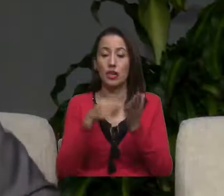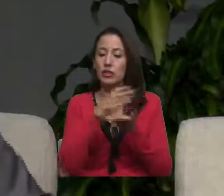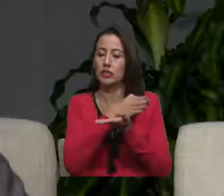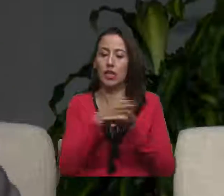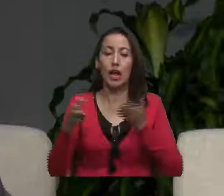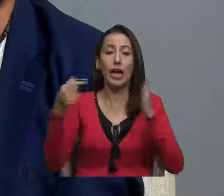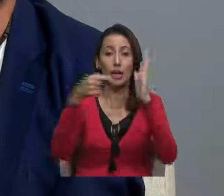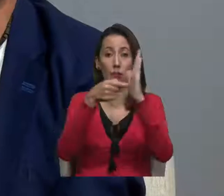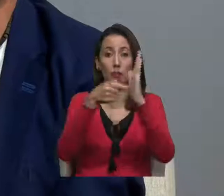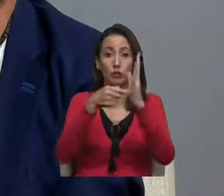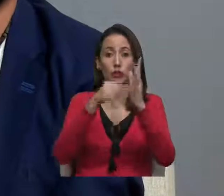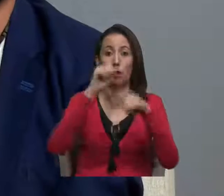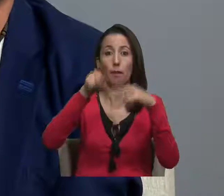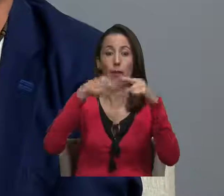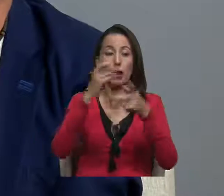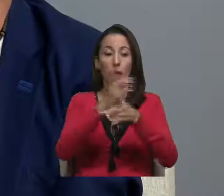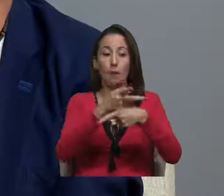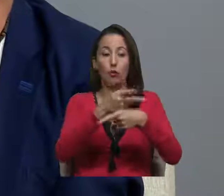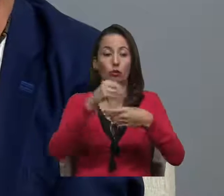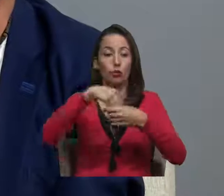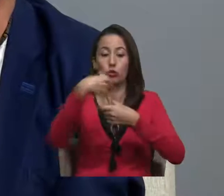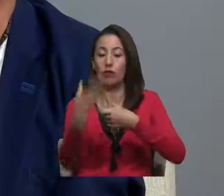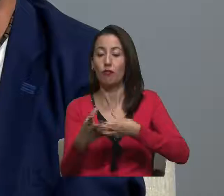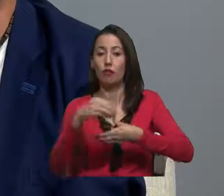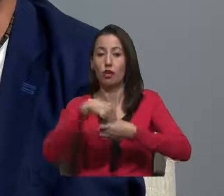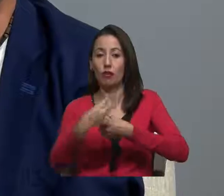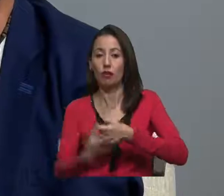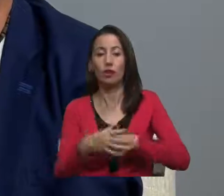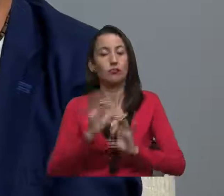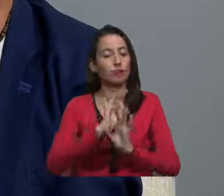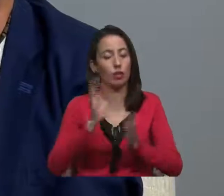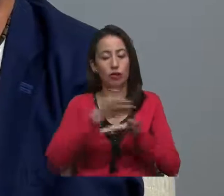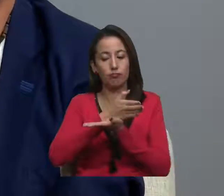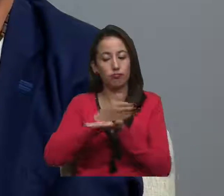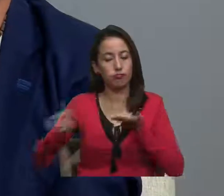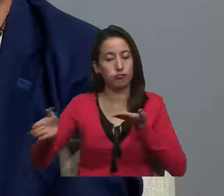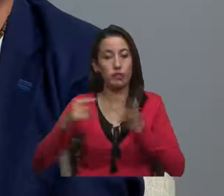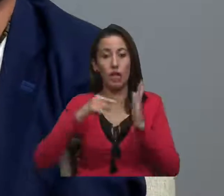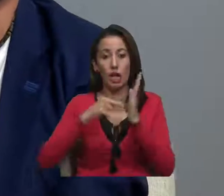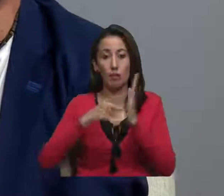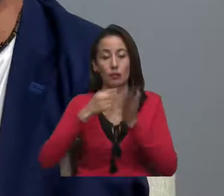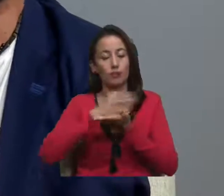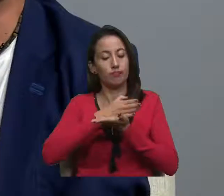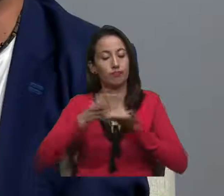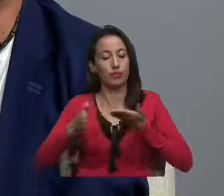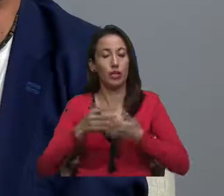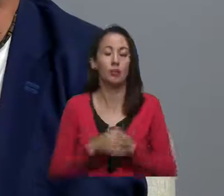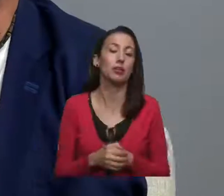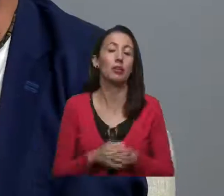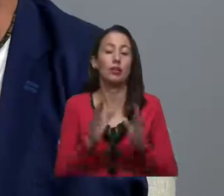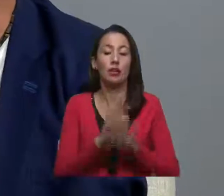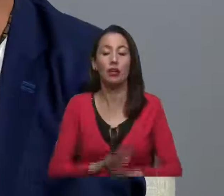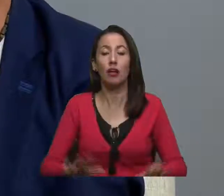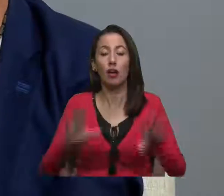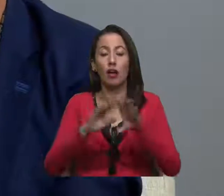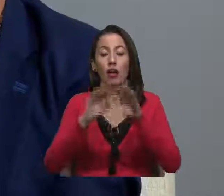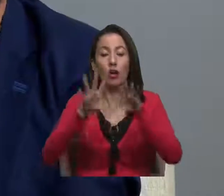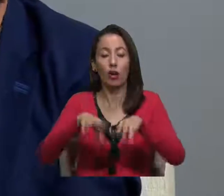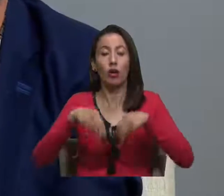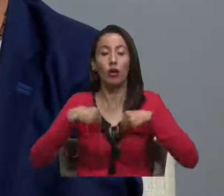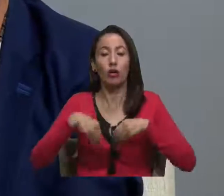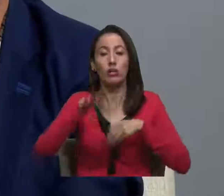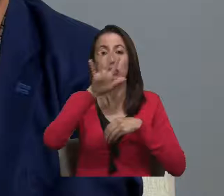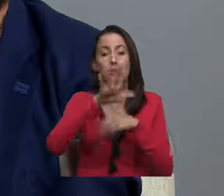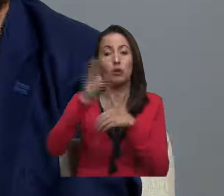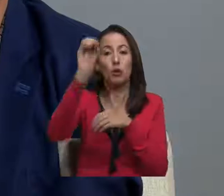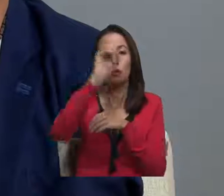elimina se elimina porque claro como podemos traer capitales para que circulen libremente si cuando van a salir tienen que pagar el 5